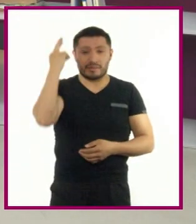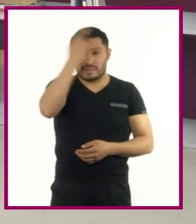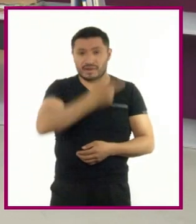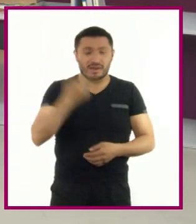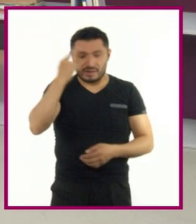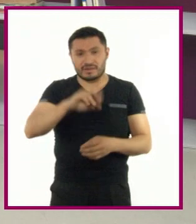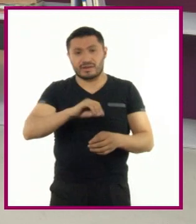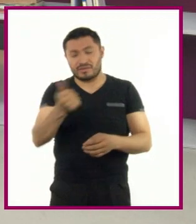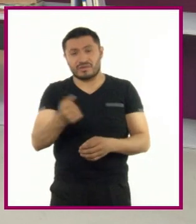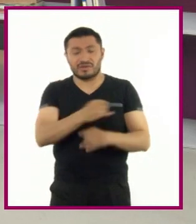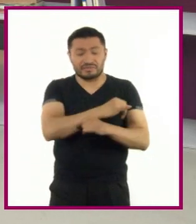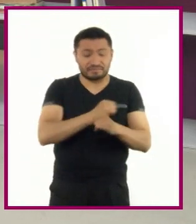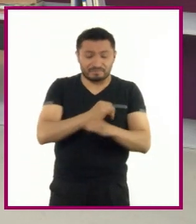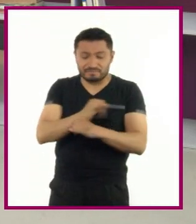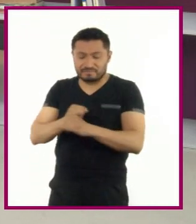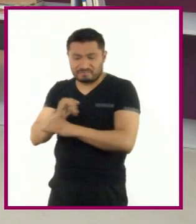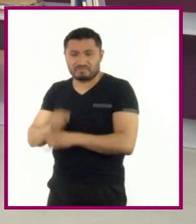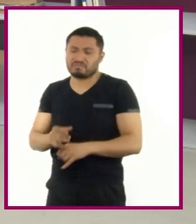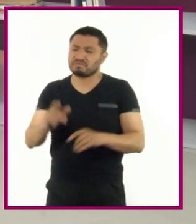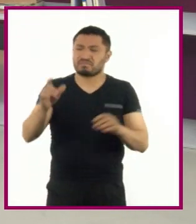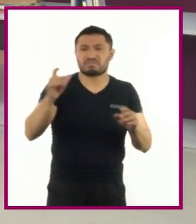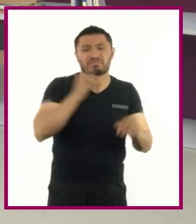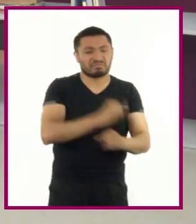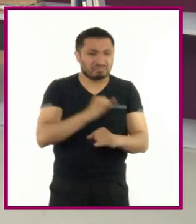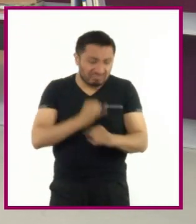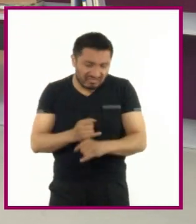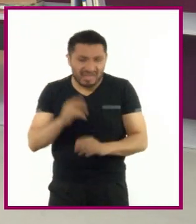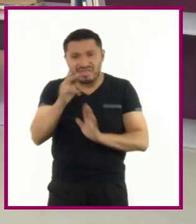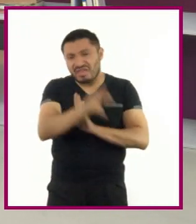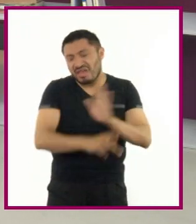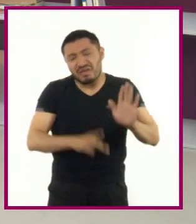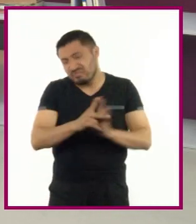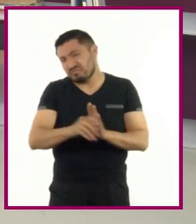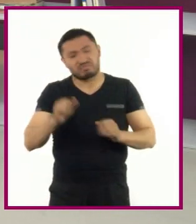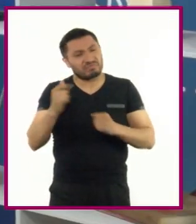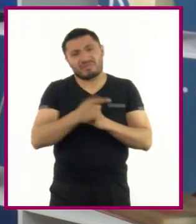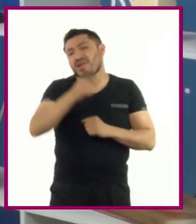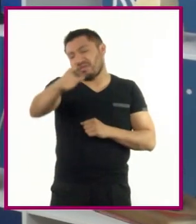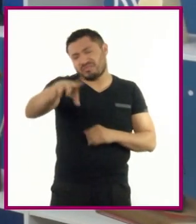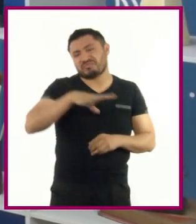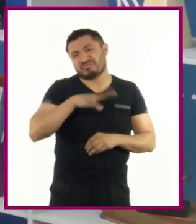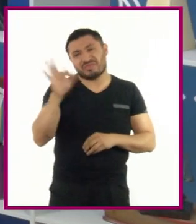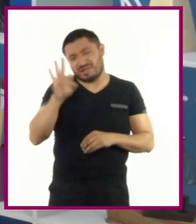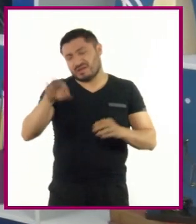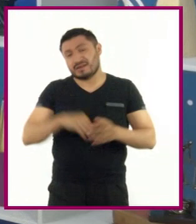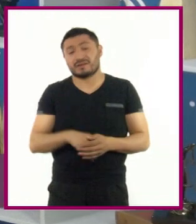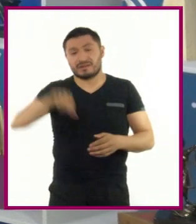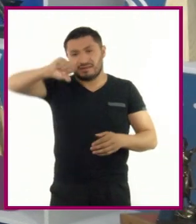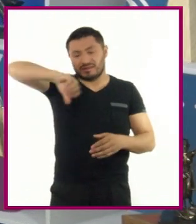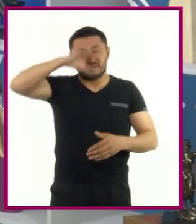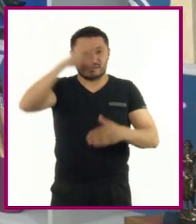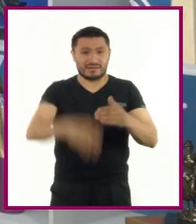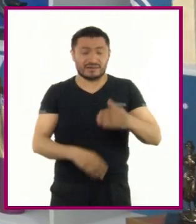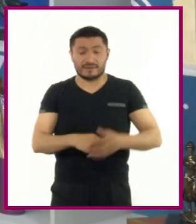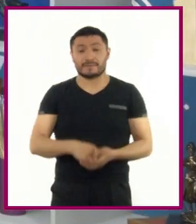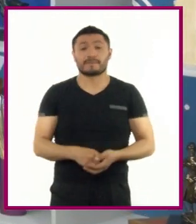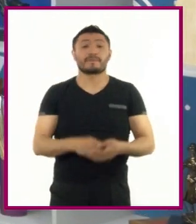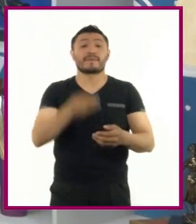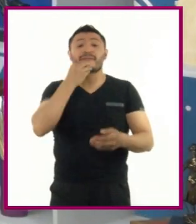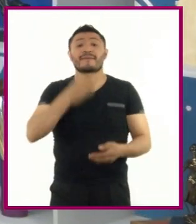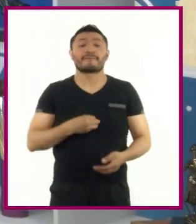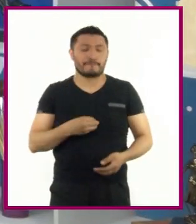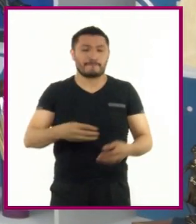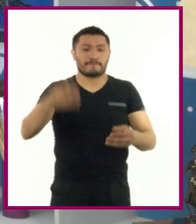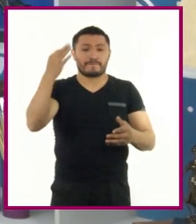fuentes bibliográficas, digitales y audiovisuales que tengan a la mano. Por hoy terminamos, aunque aún